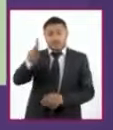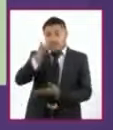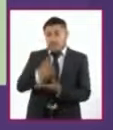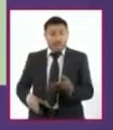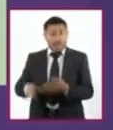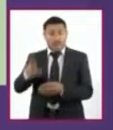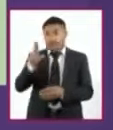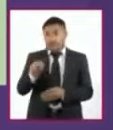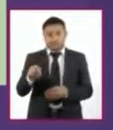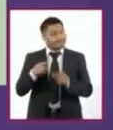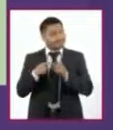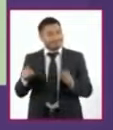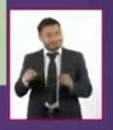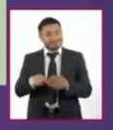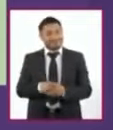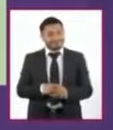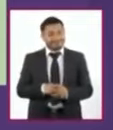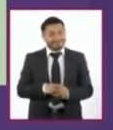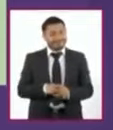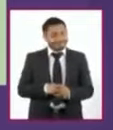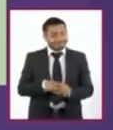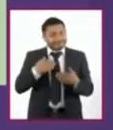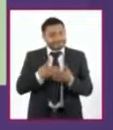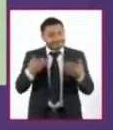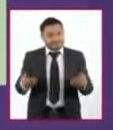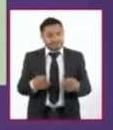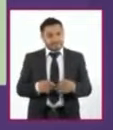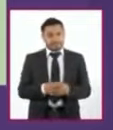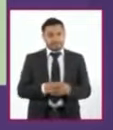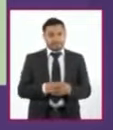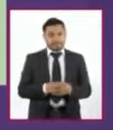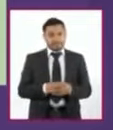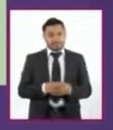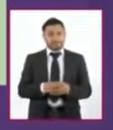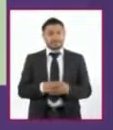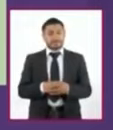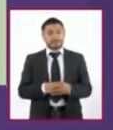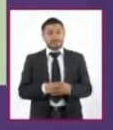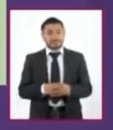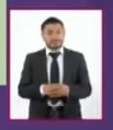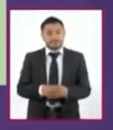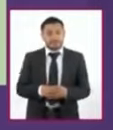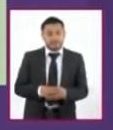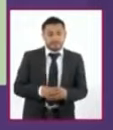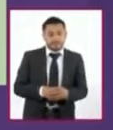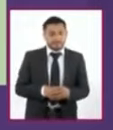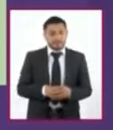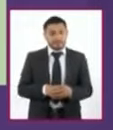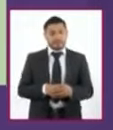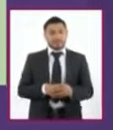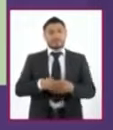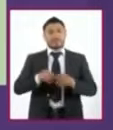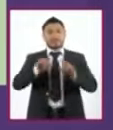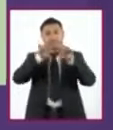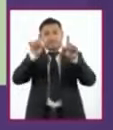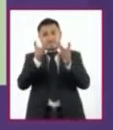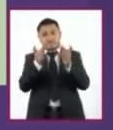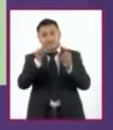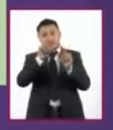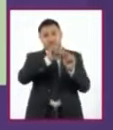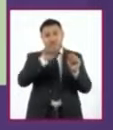cortase? Ahora, a la parte del círculo que se cortó con la línea, se le realizará un reflejo.